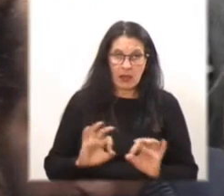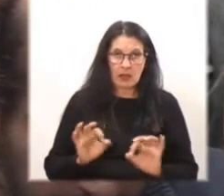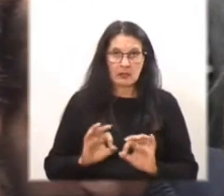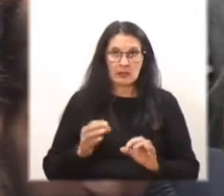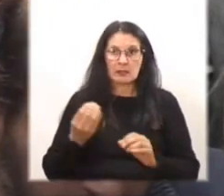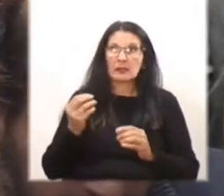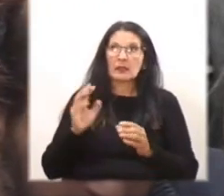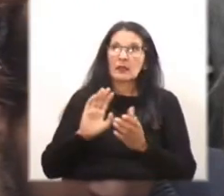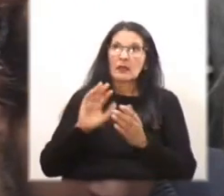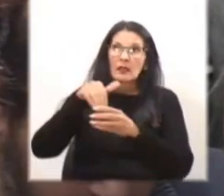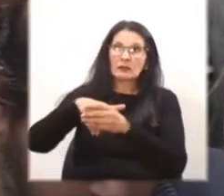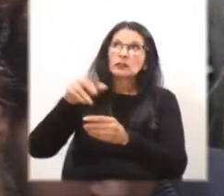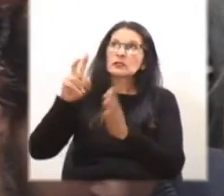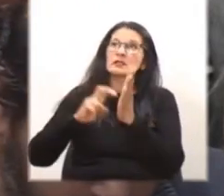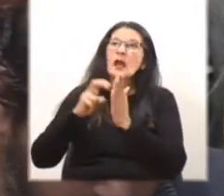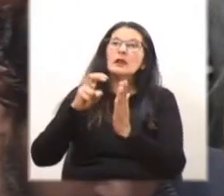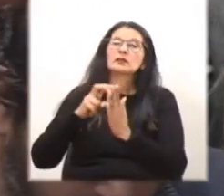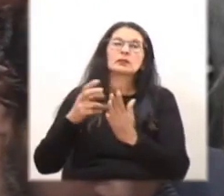Salto Grande.